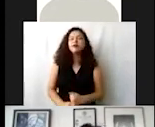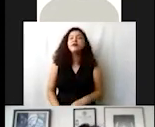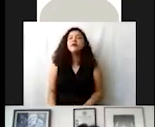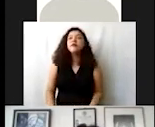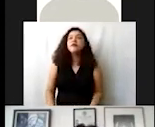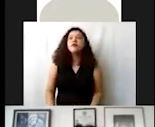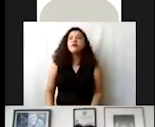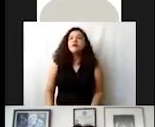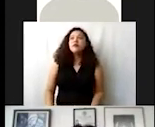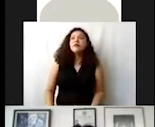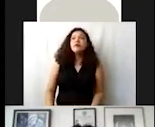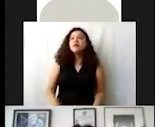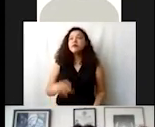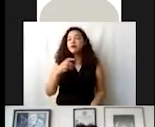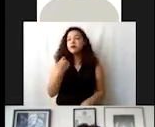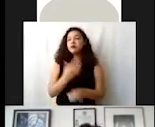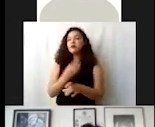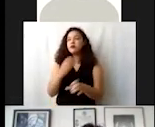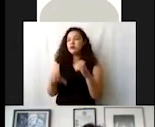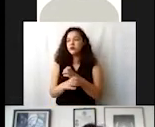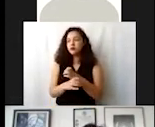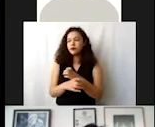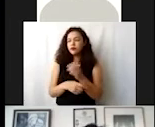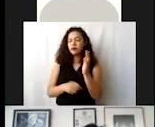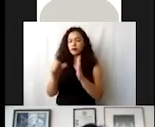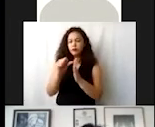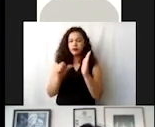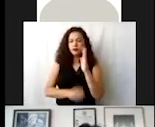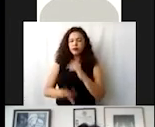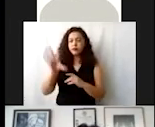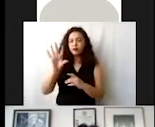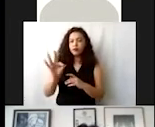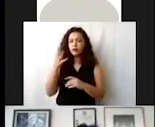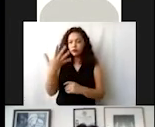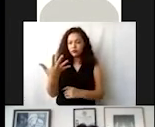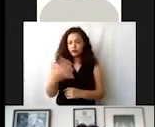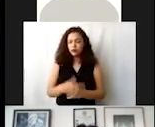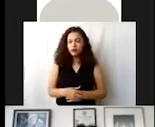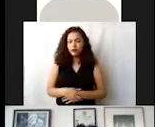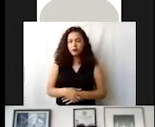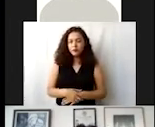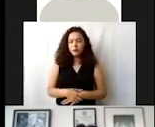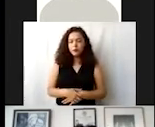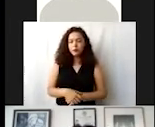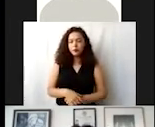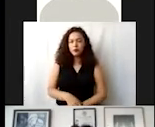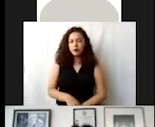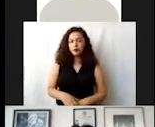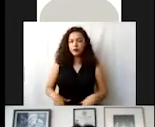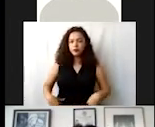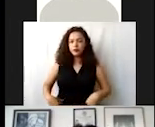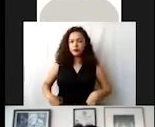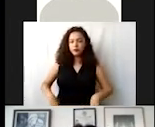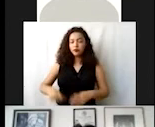Otro aspecto es el artículo 45, ¿sí? El